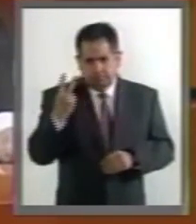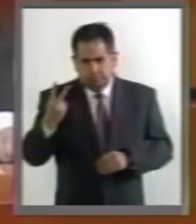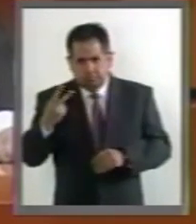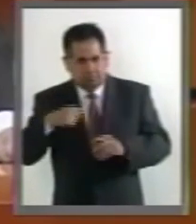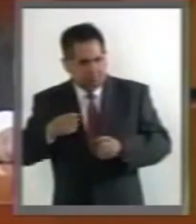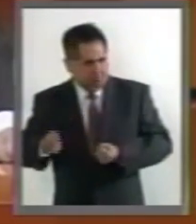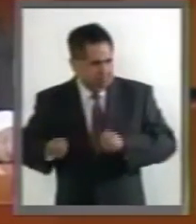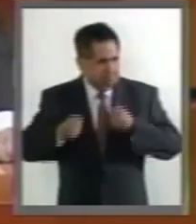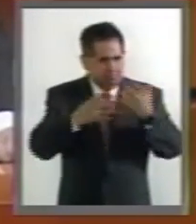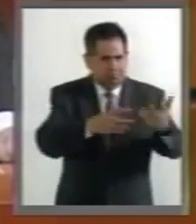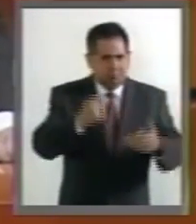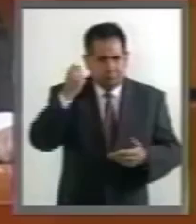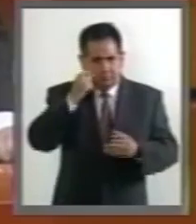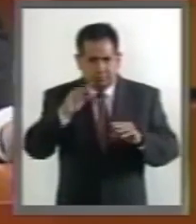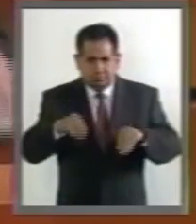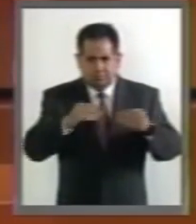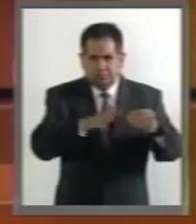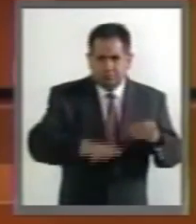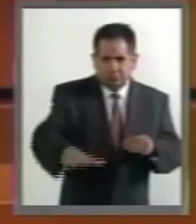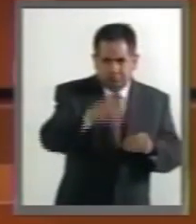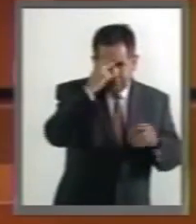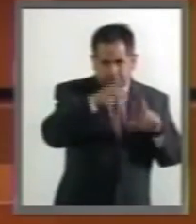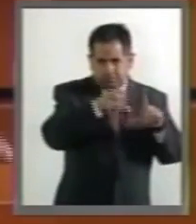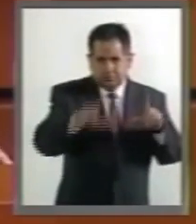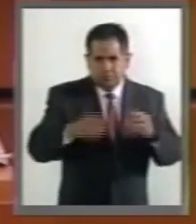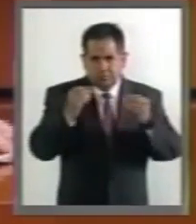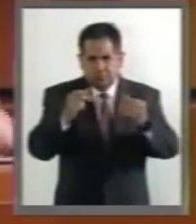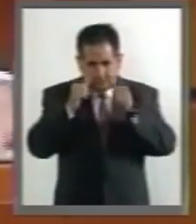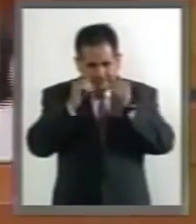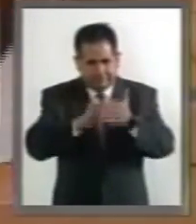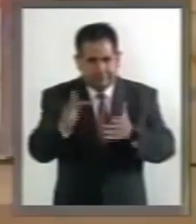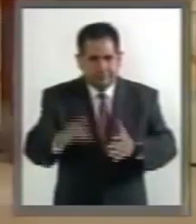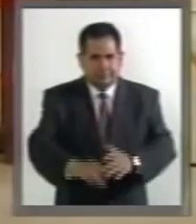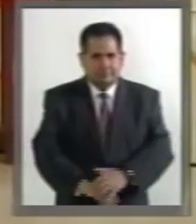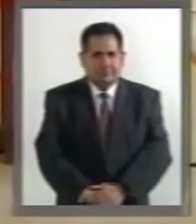tanto Tabasco le ha dado al pueblo de México. Por su atención, muchas